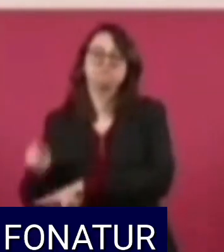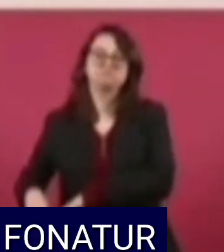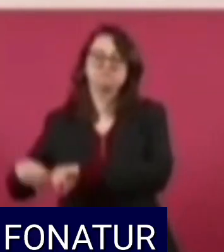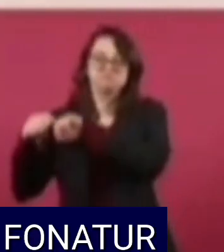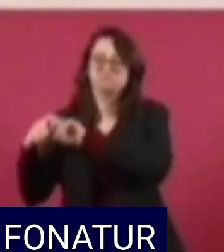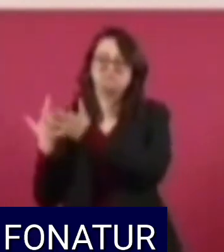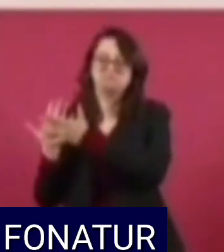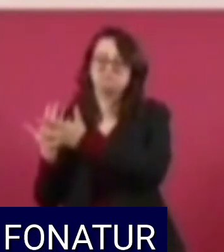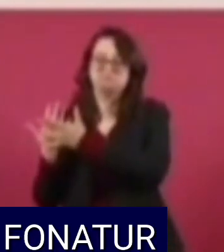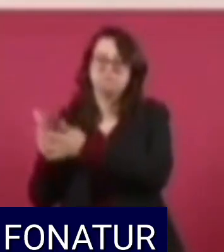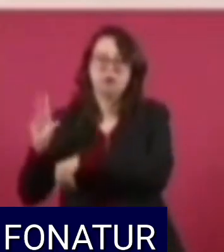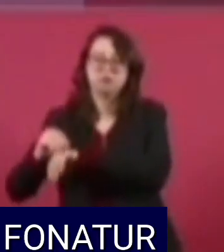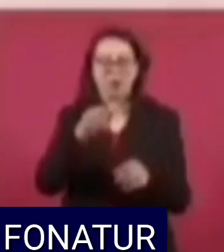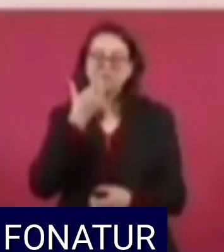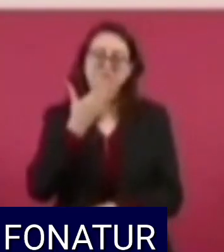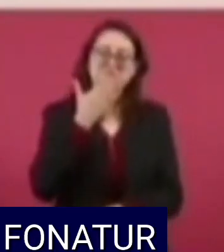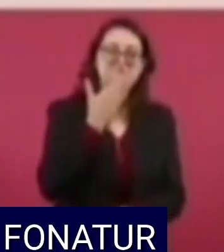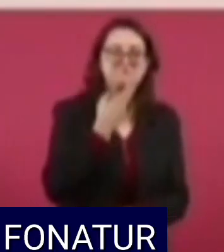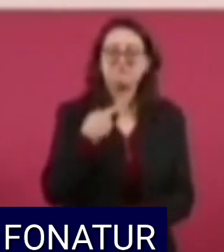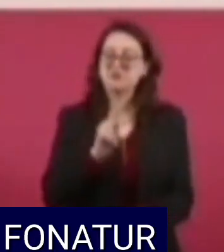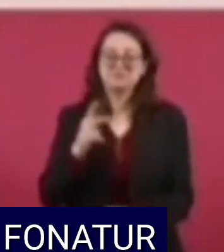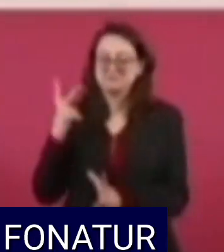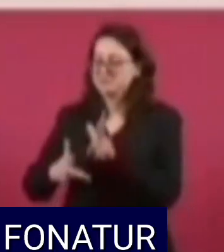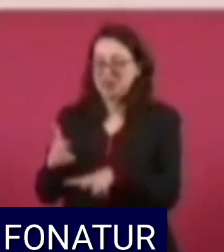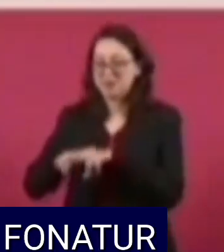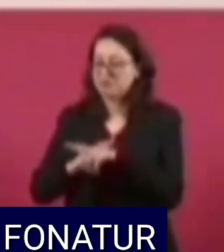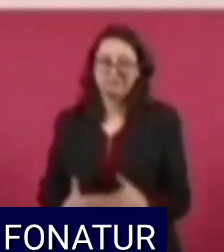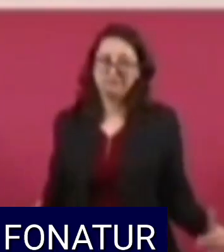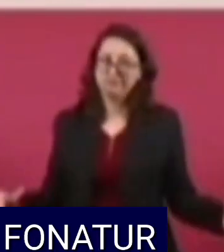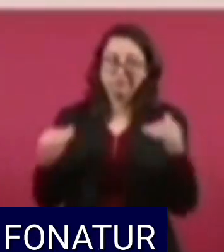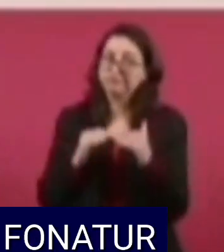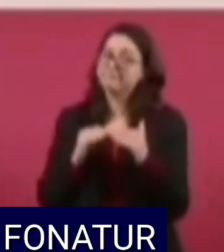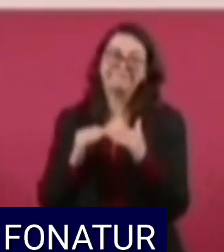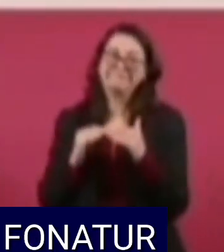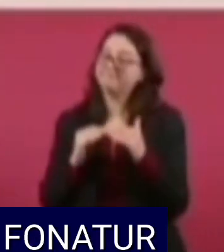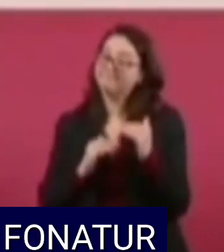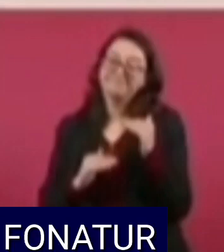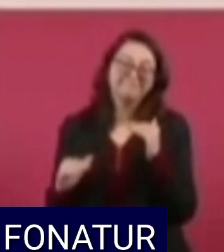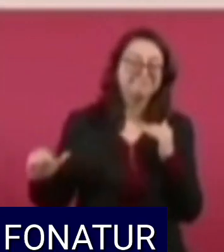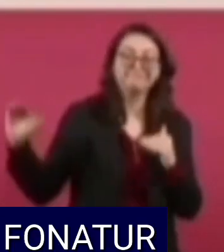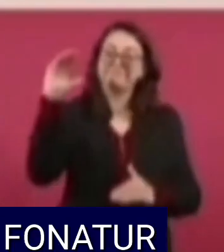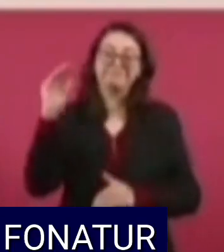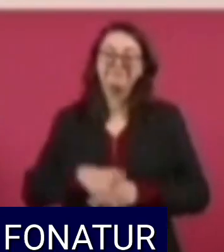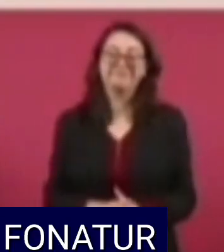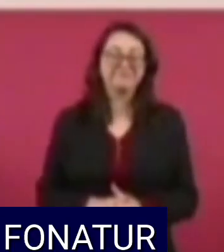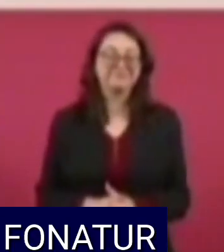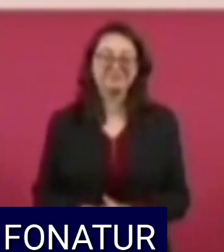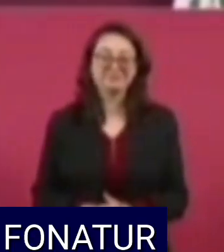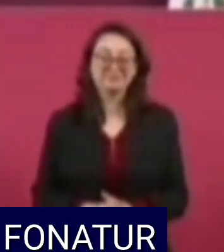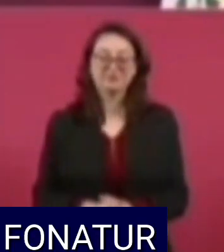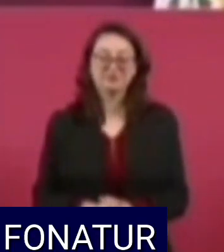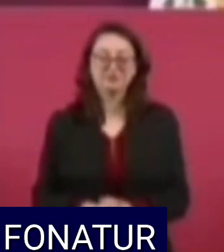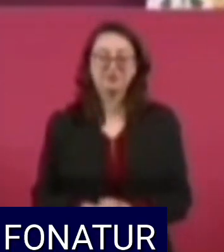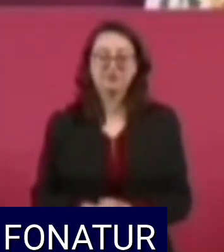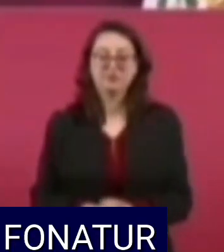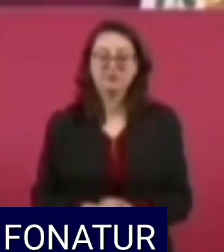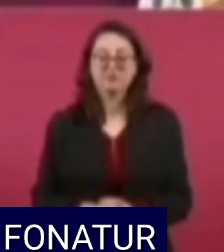que no es poca cosa. Ahora sí que se puede decir que, como en México,